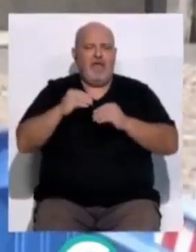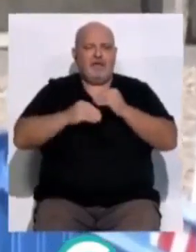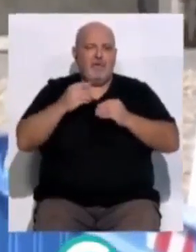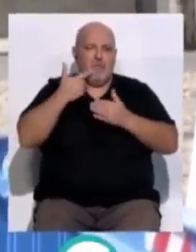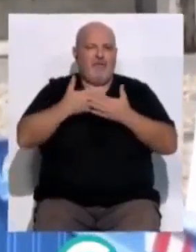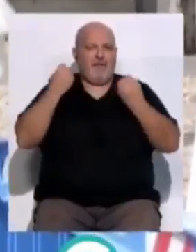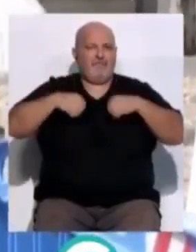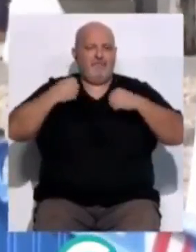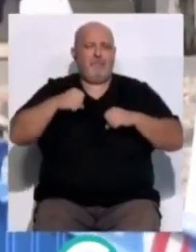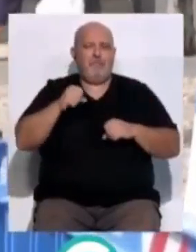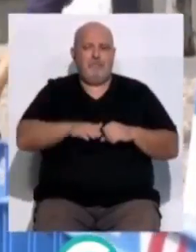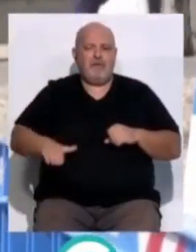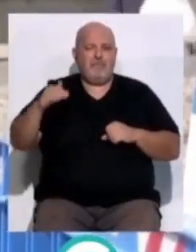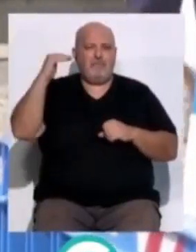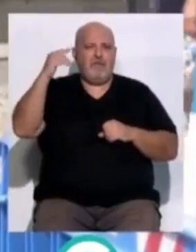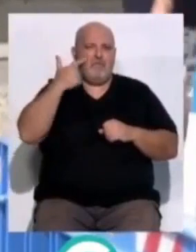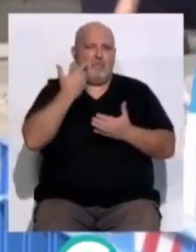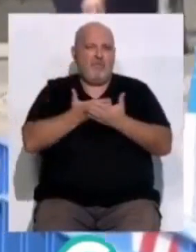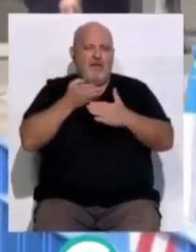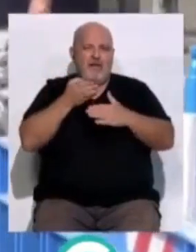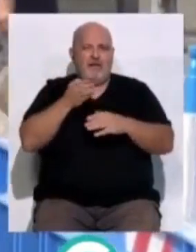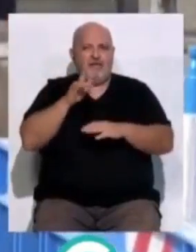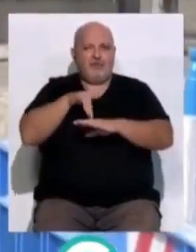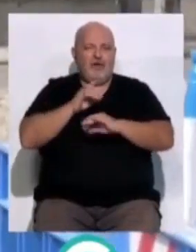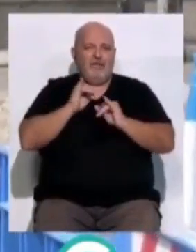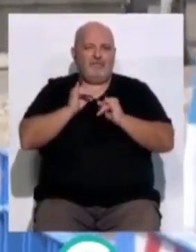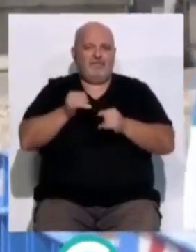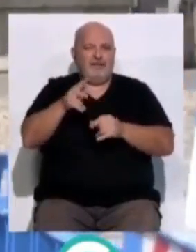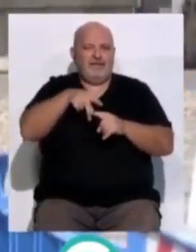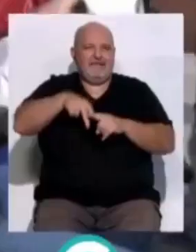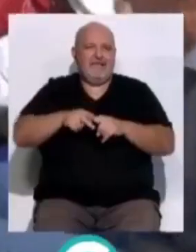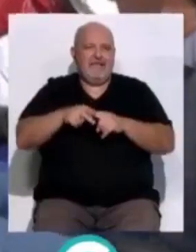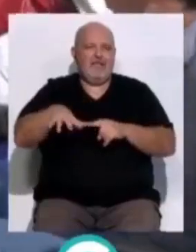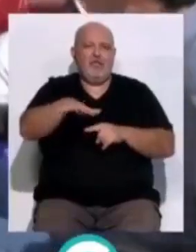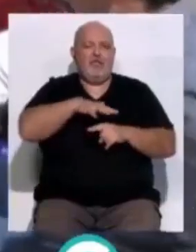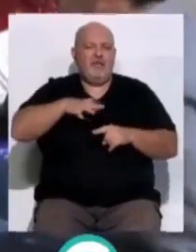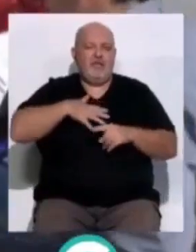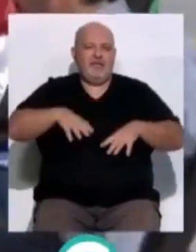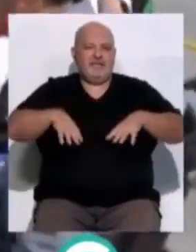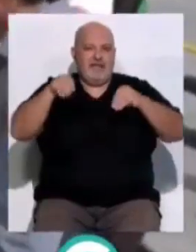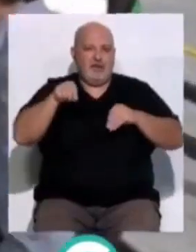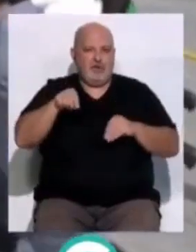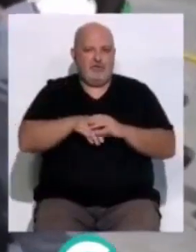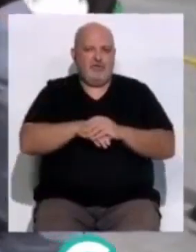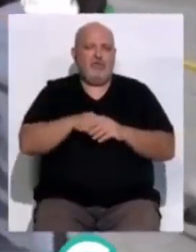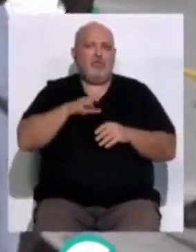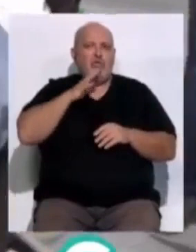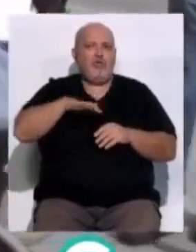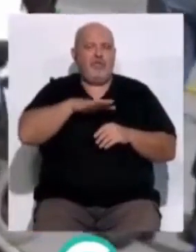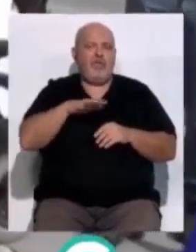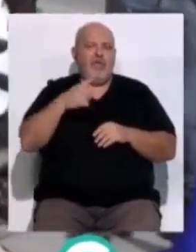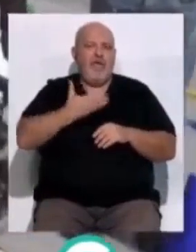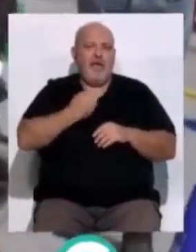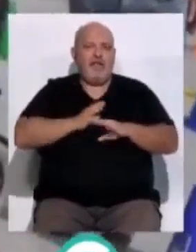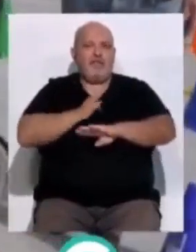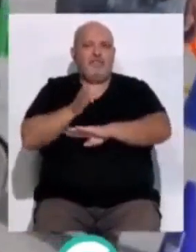esta situación a pequeños y mayores que se han acercado por estos talleres en plena Plaza de San Antonio, por donde ha pasado el